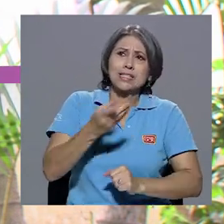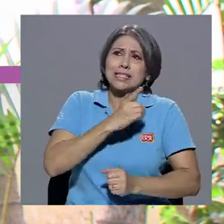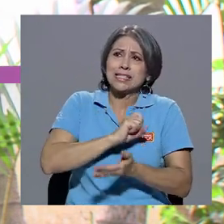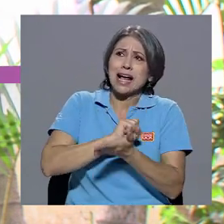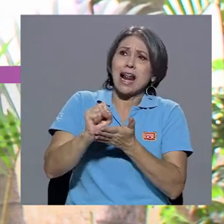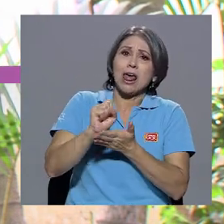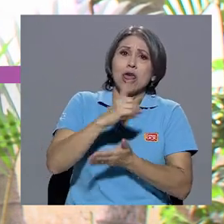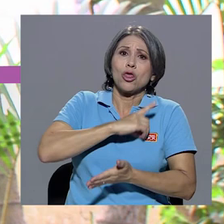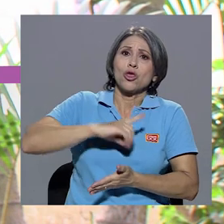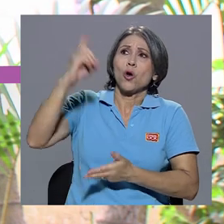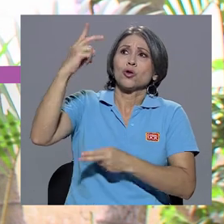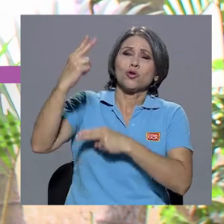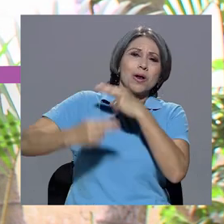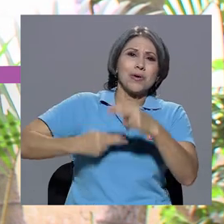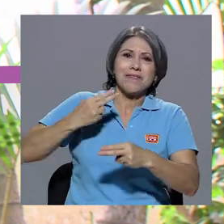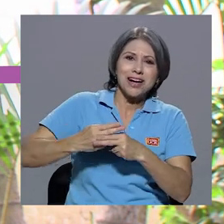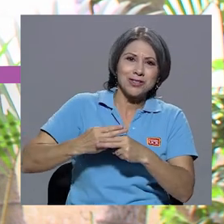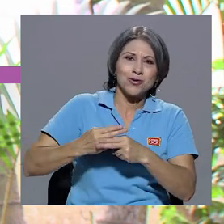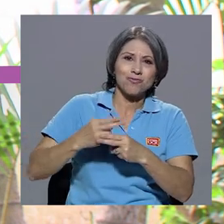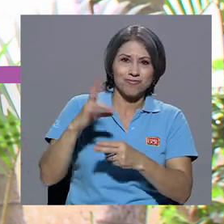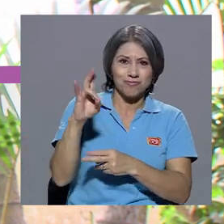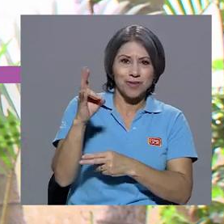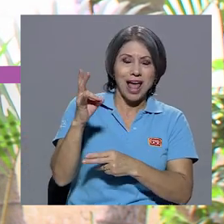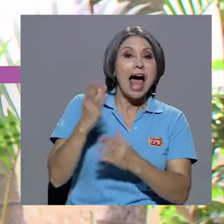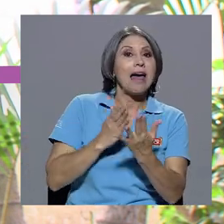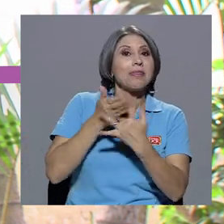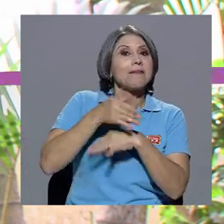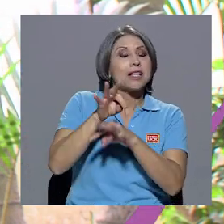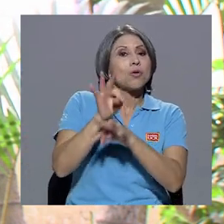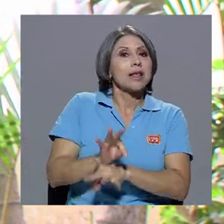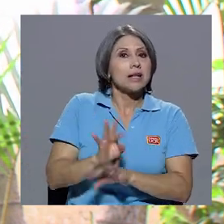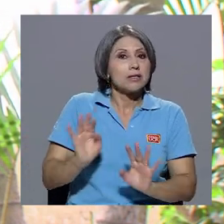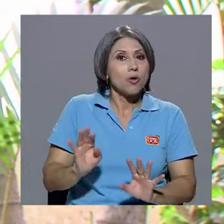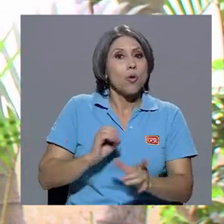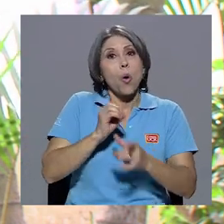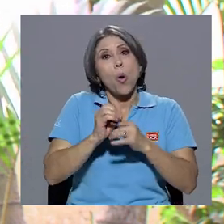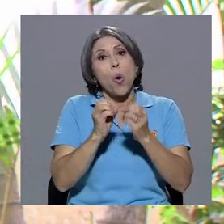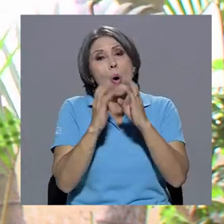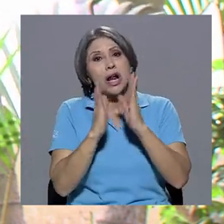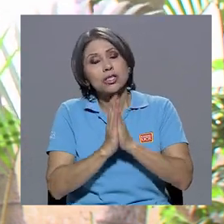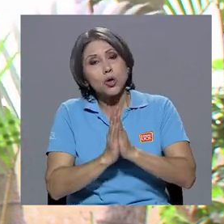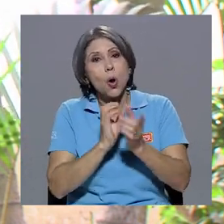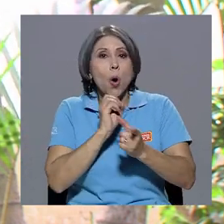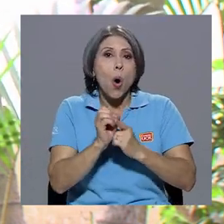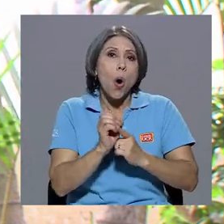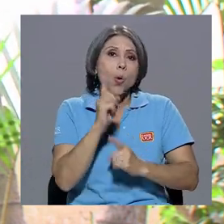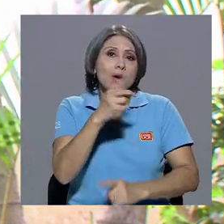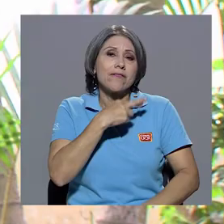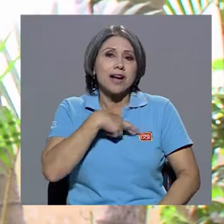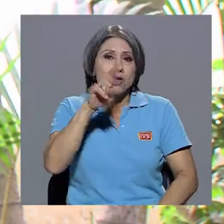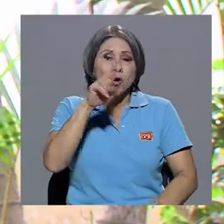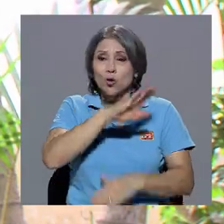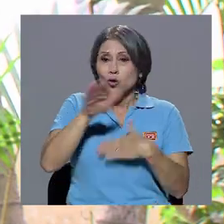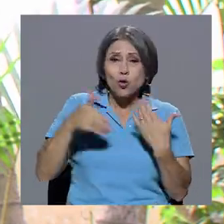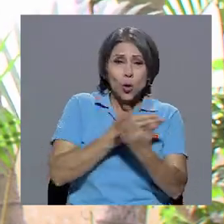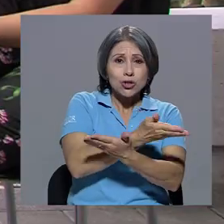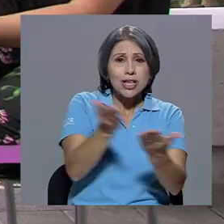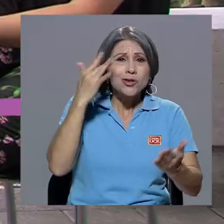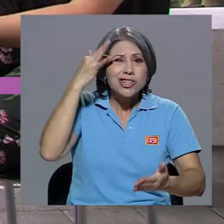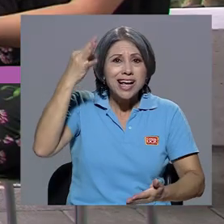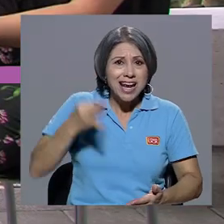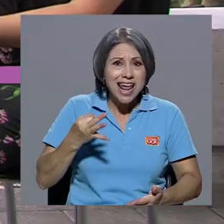con Dios, o el universo, como nos gustaría llamarlo, a través de alguna tradición, o a través de la oración, a través de alguna religión, y todos creen que